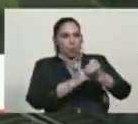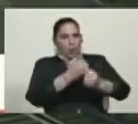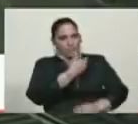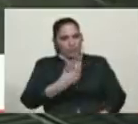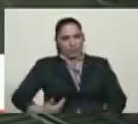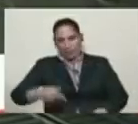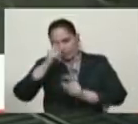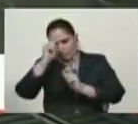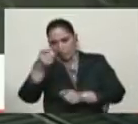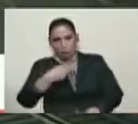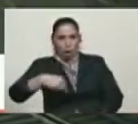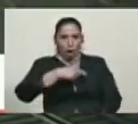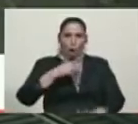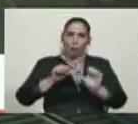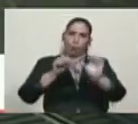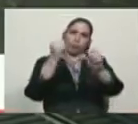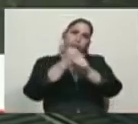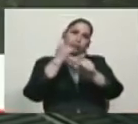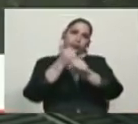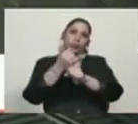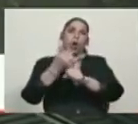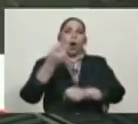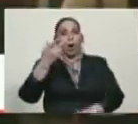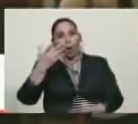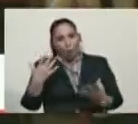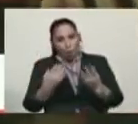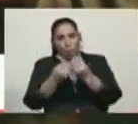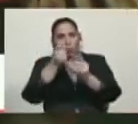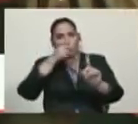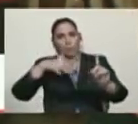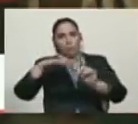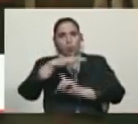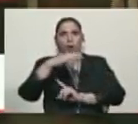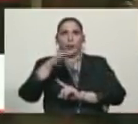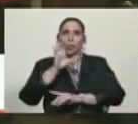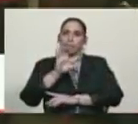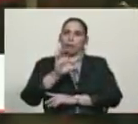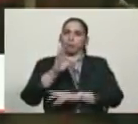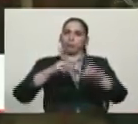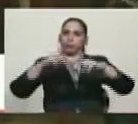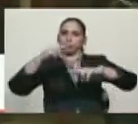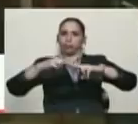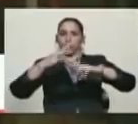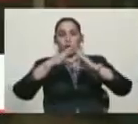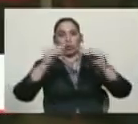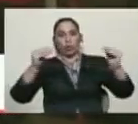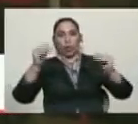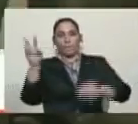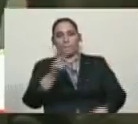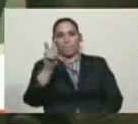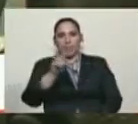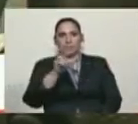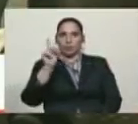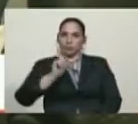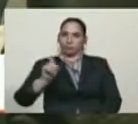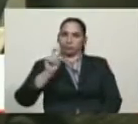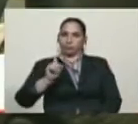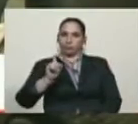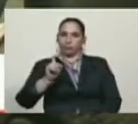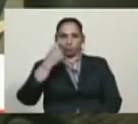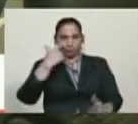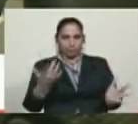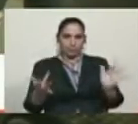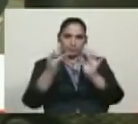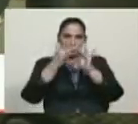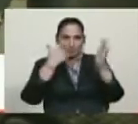para seguir trabajando por nuestro país por nuestro pueblo y construyendo la patria que todos y todos los venezolanos necesitamos adelante señor